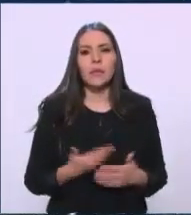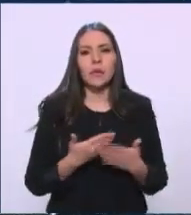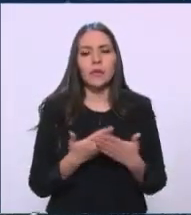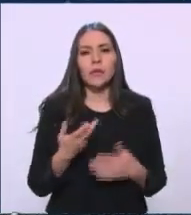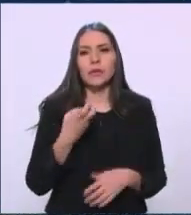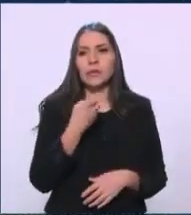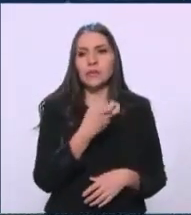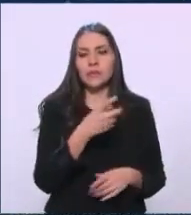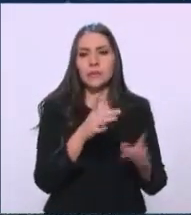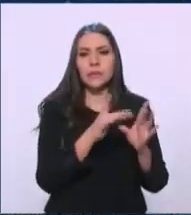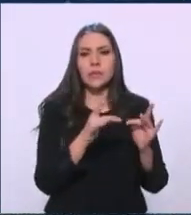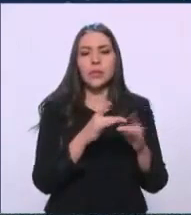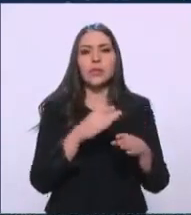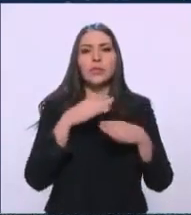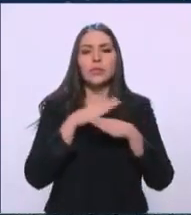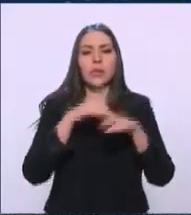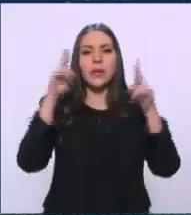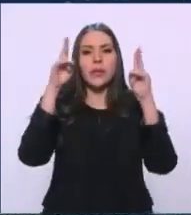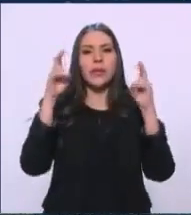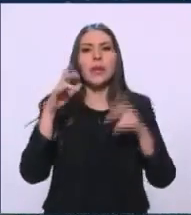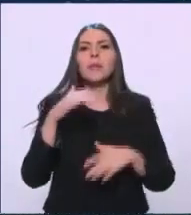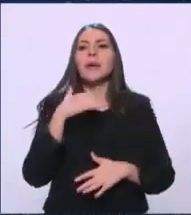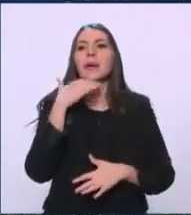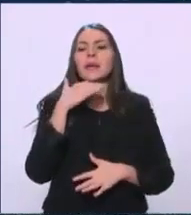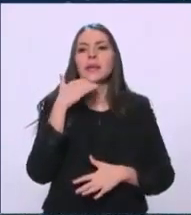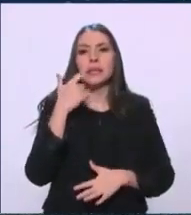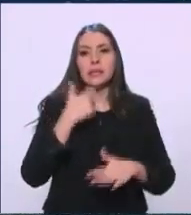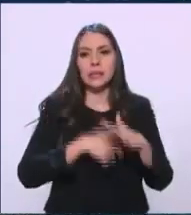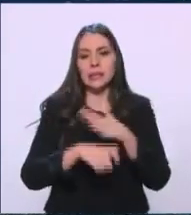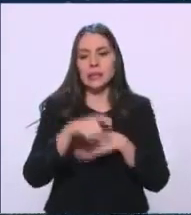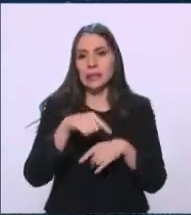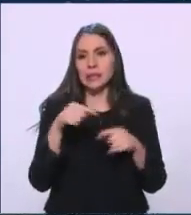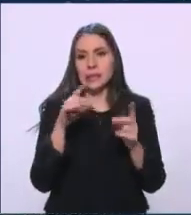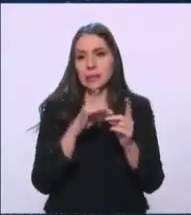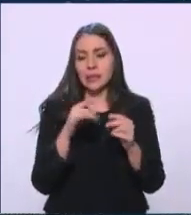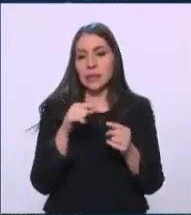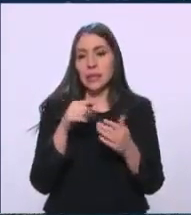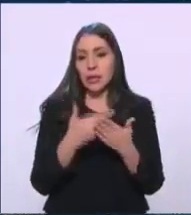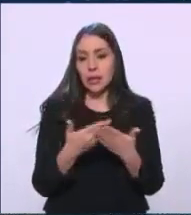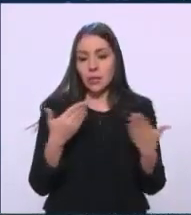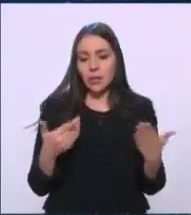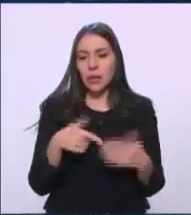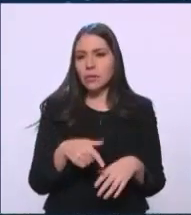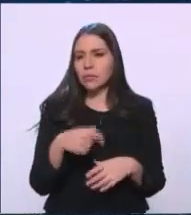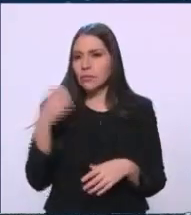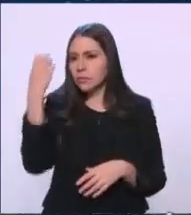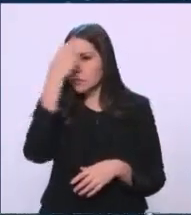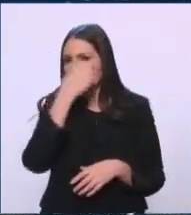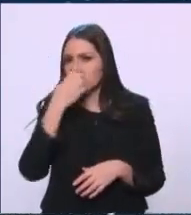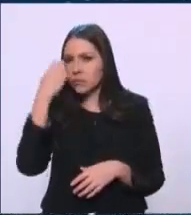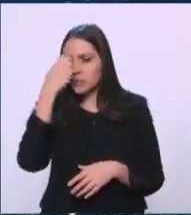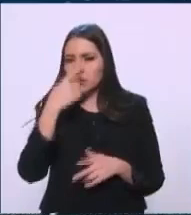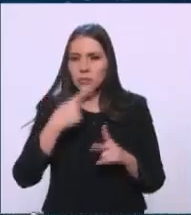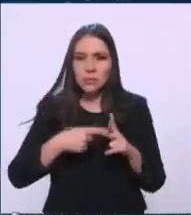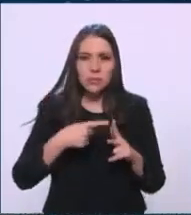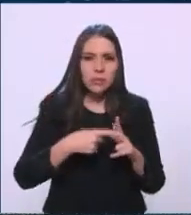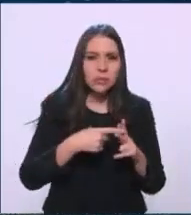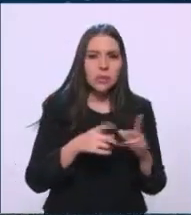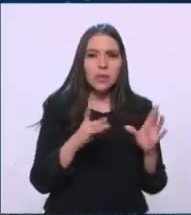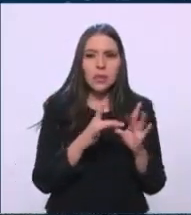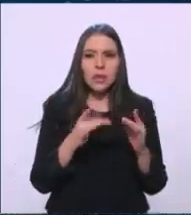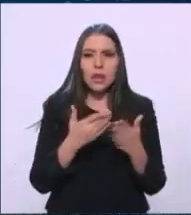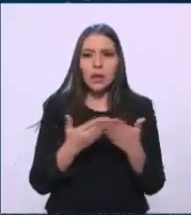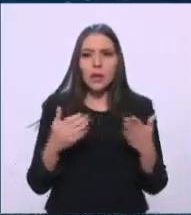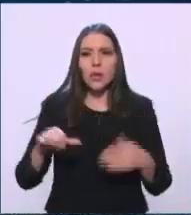arriba, que es el de corrupción. Ese es el mejor. En nuestra medición que reportamos hoy en Milenio y